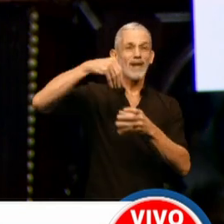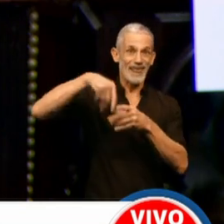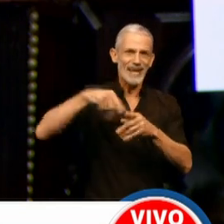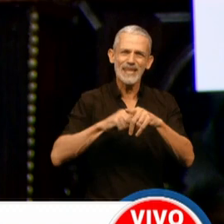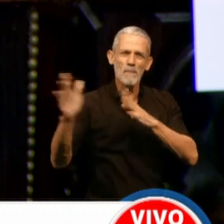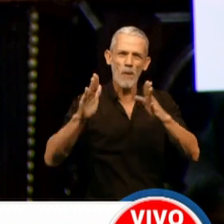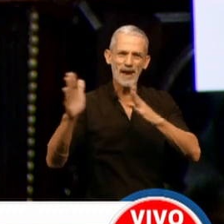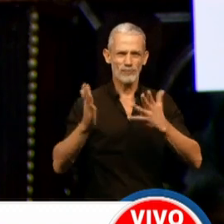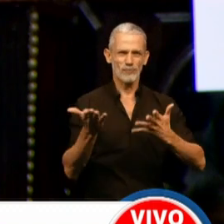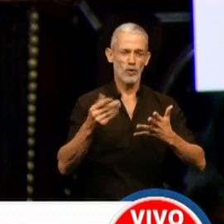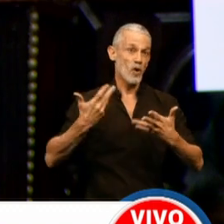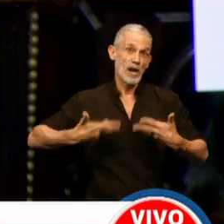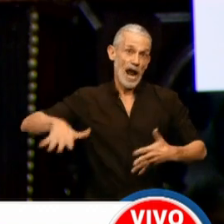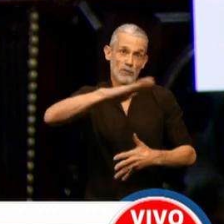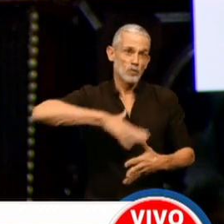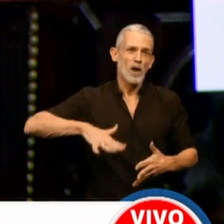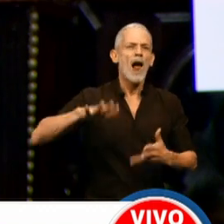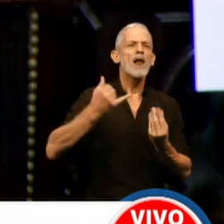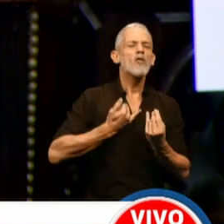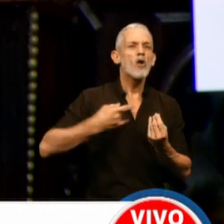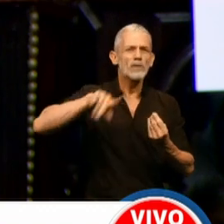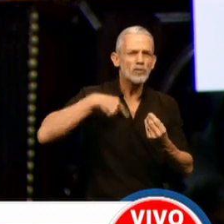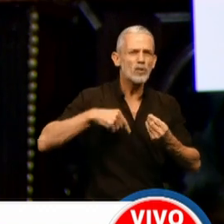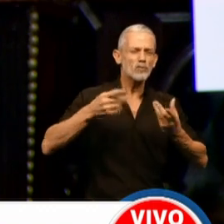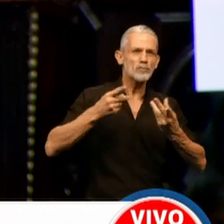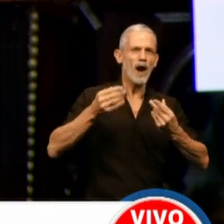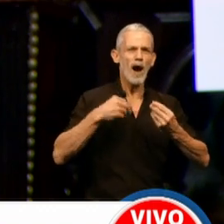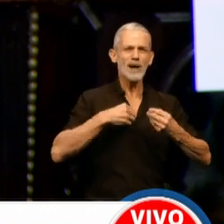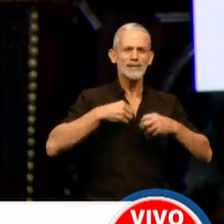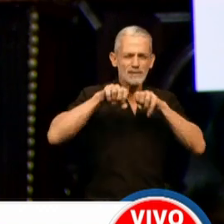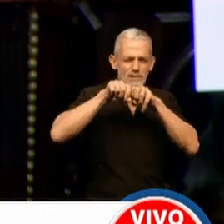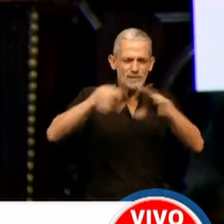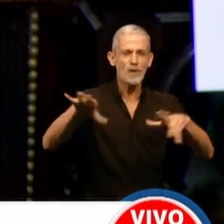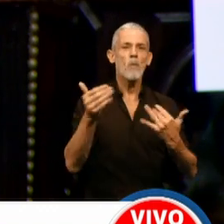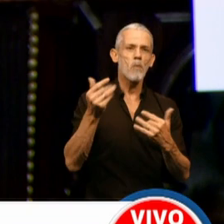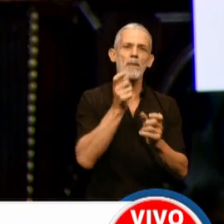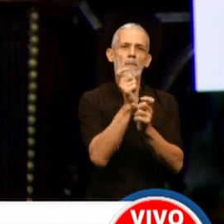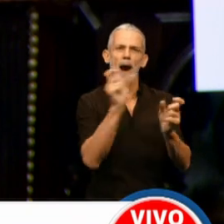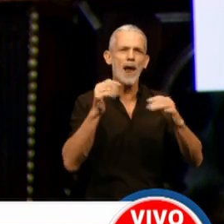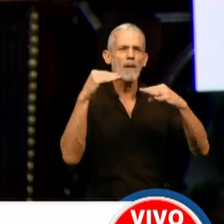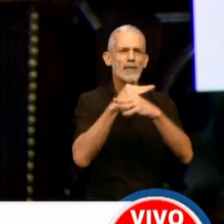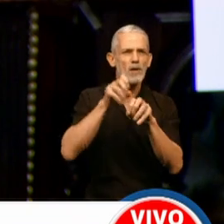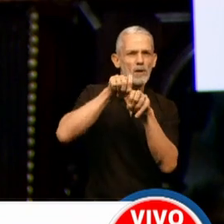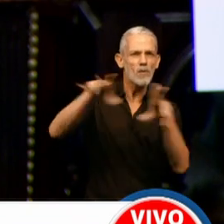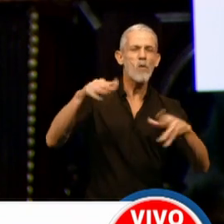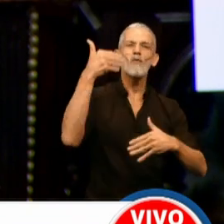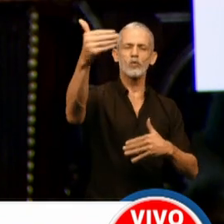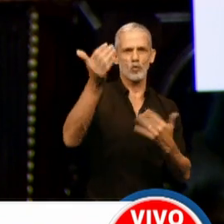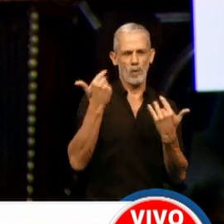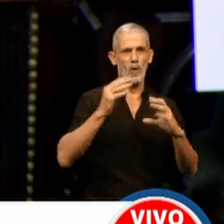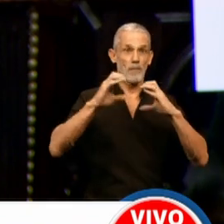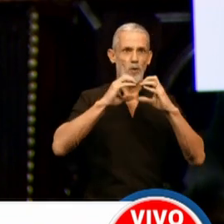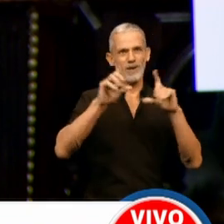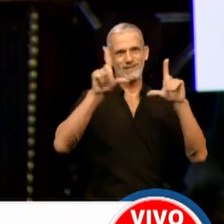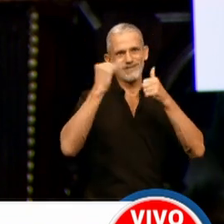este momento en nuestro hábitat natural el lugar donde generamos sentido común donde generamos palabras donde generamos futuro y